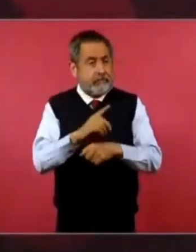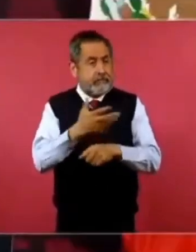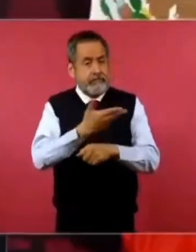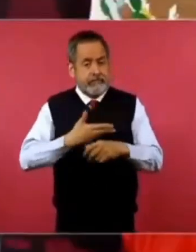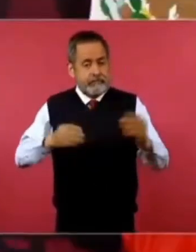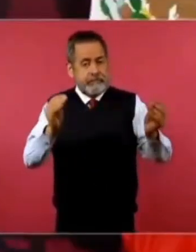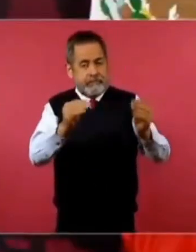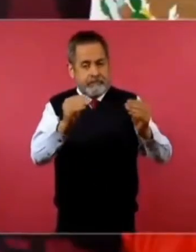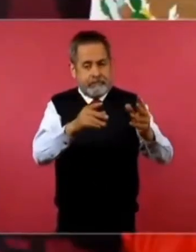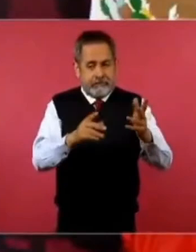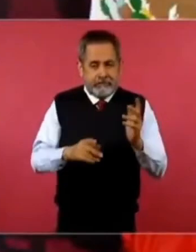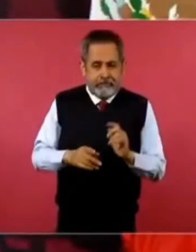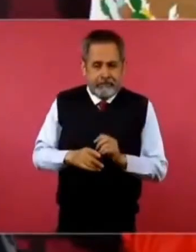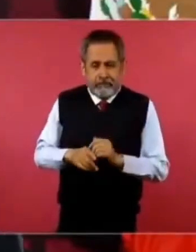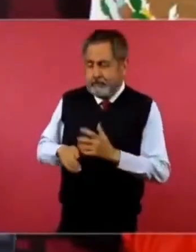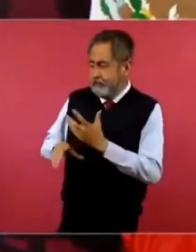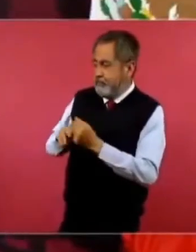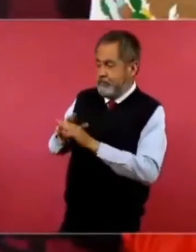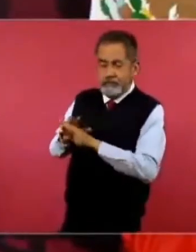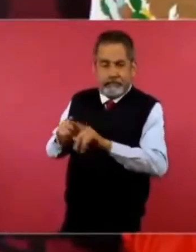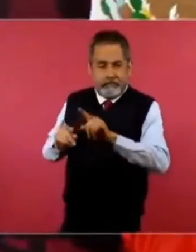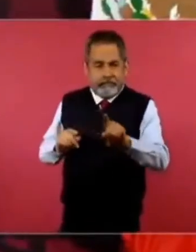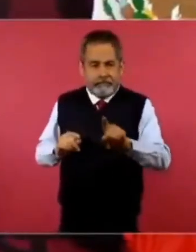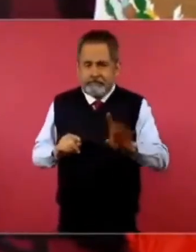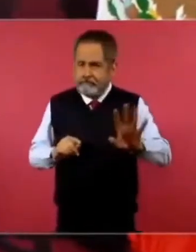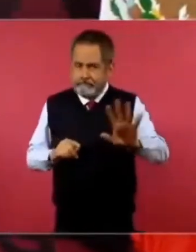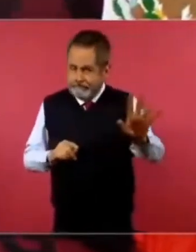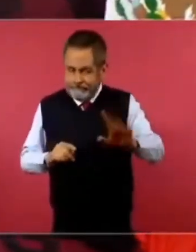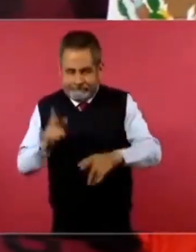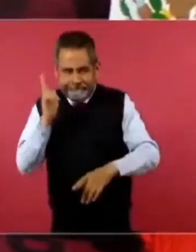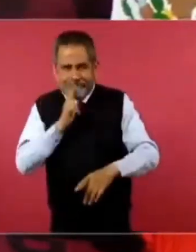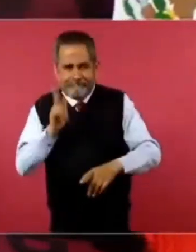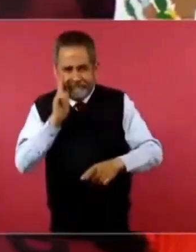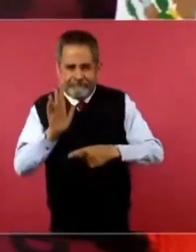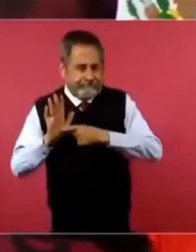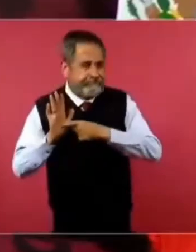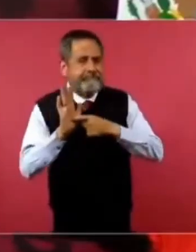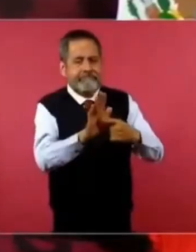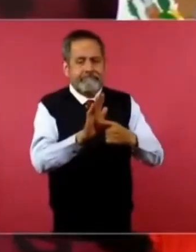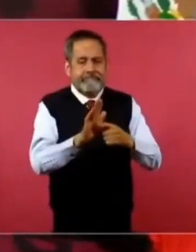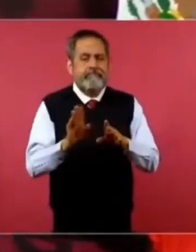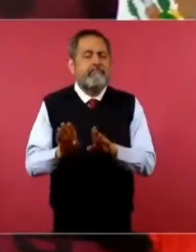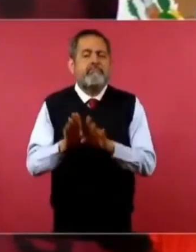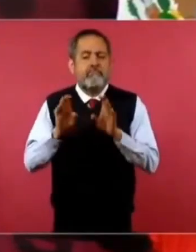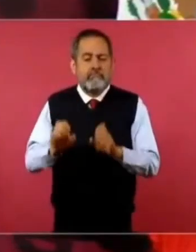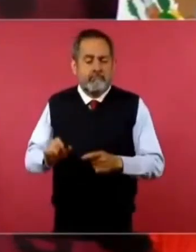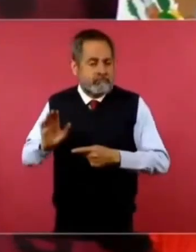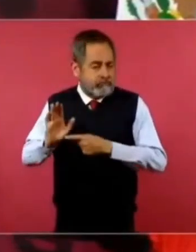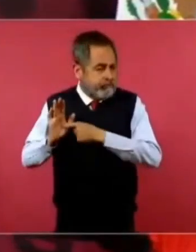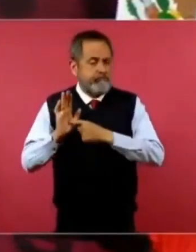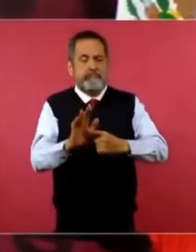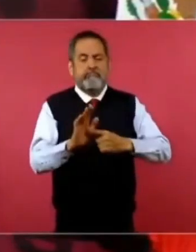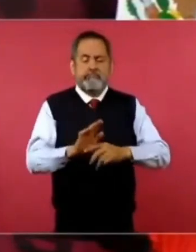a sacarlo de los migrantes, porque ahora les voy a probar cómo está.